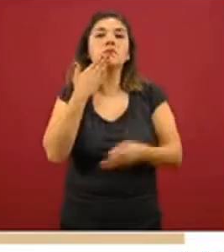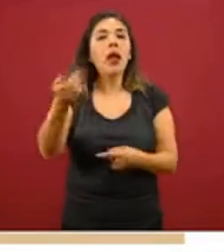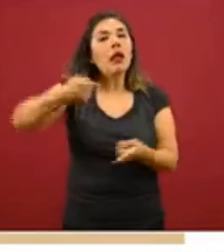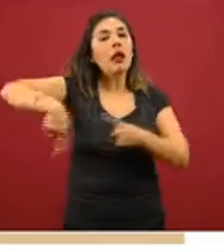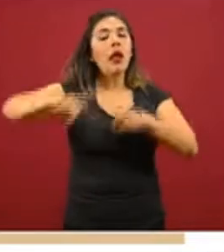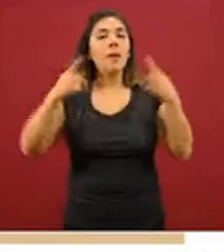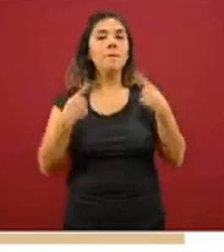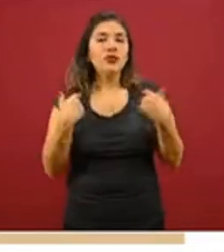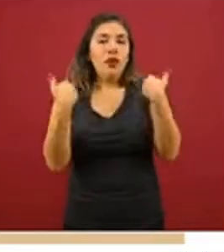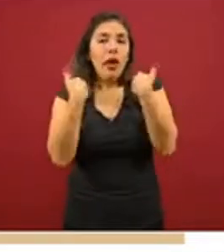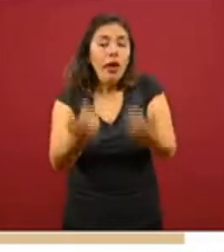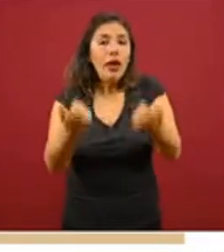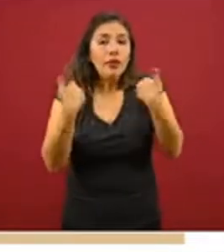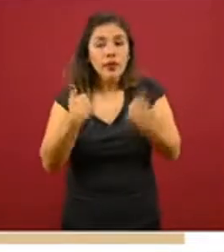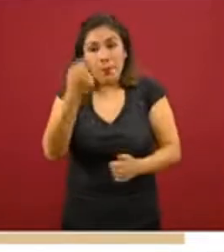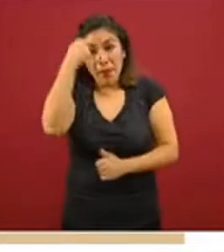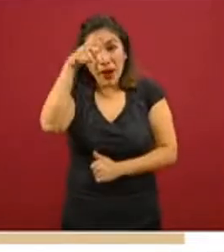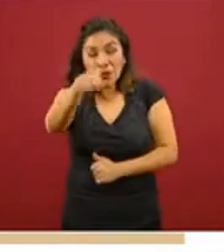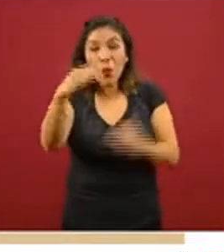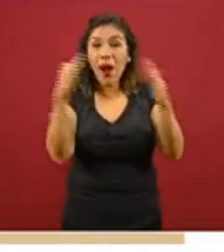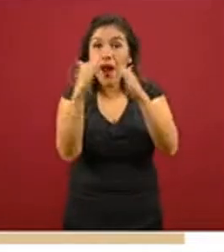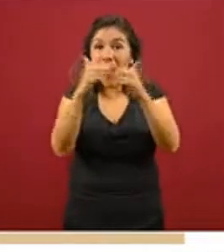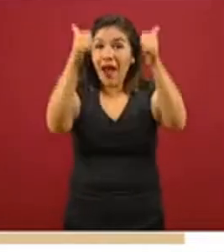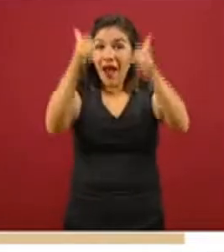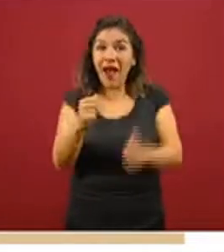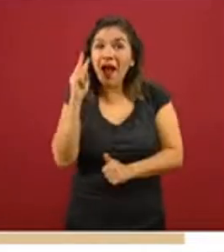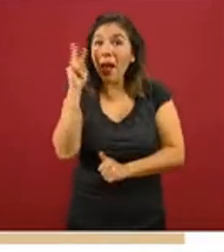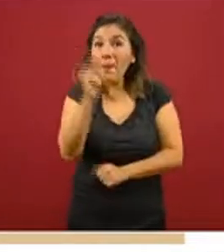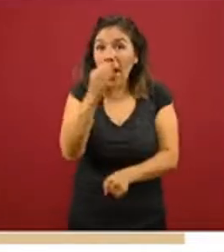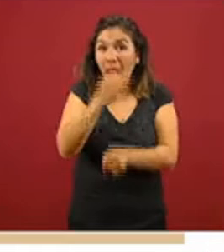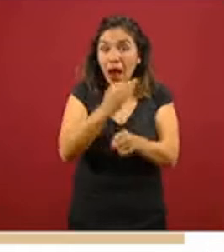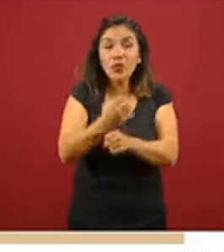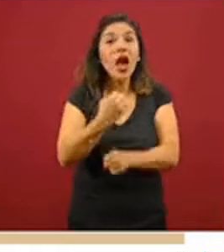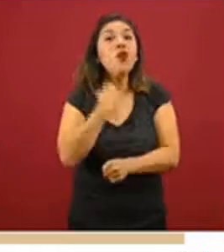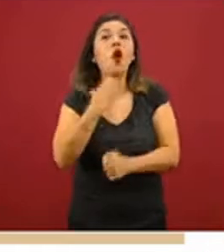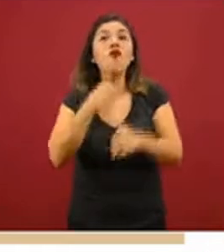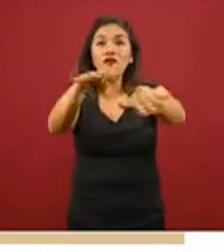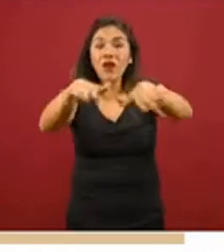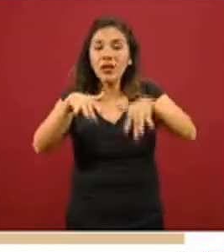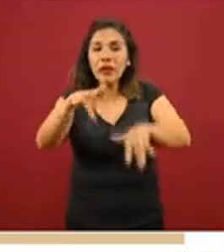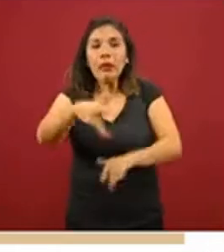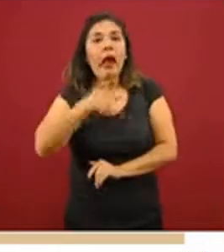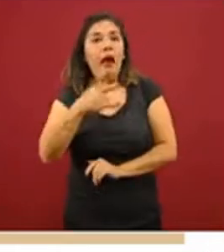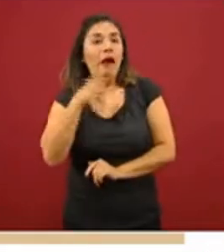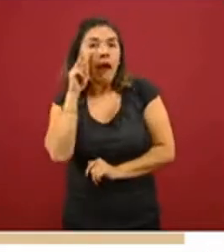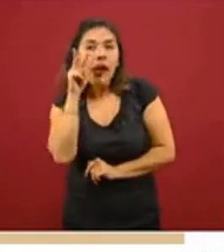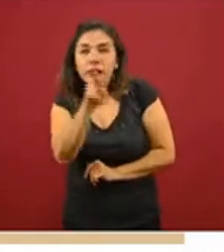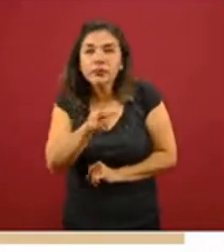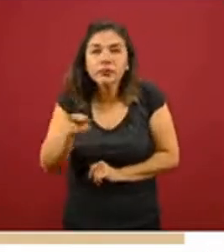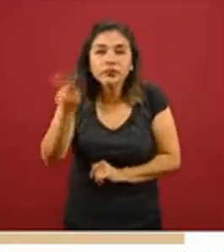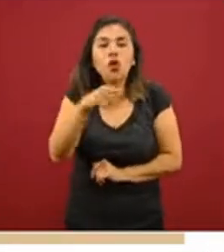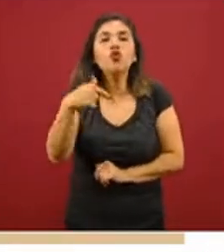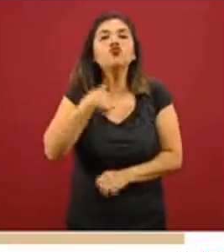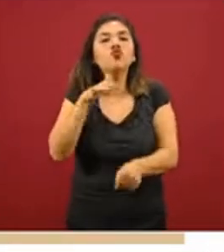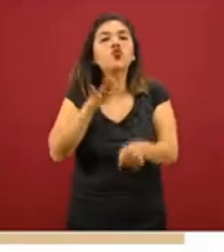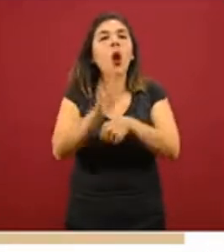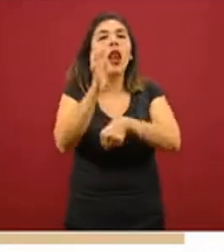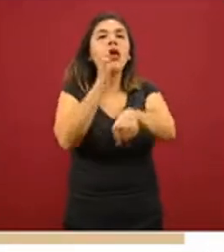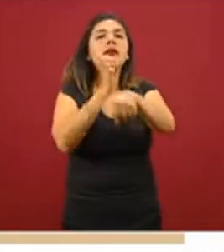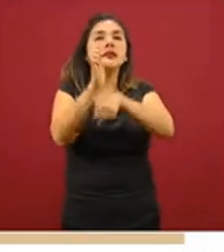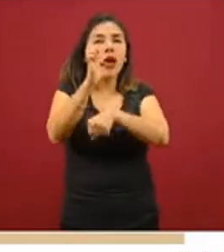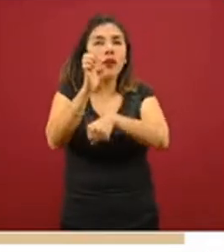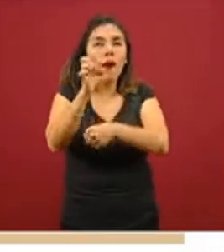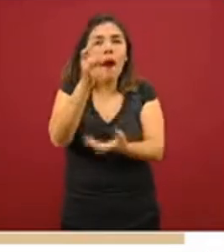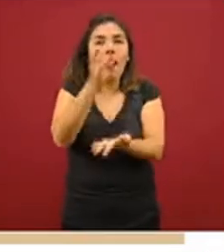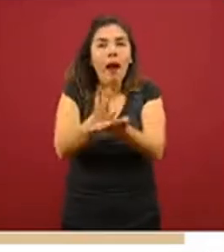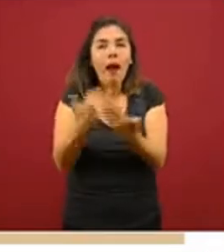población para que usted que se encuentra en casa mirando esta conferencia vespertina se identifique en qué entidad federativa se encuentra en